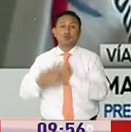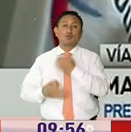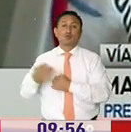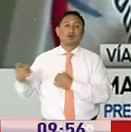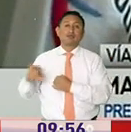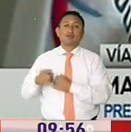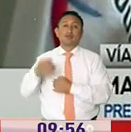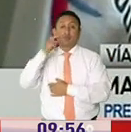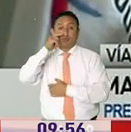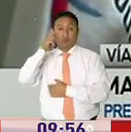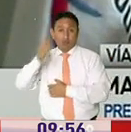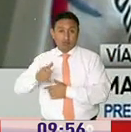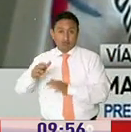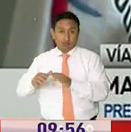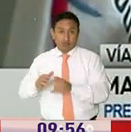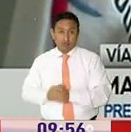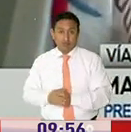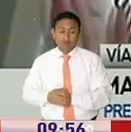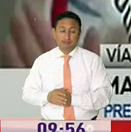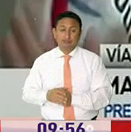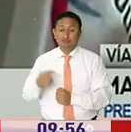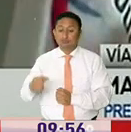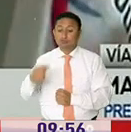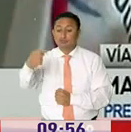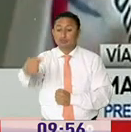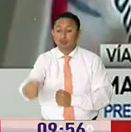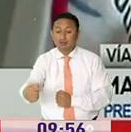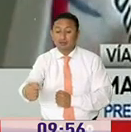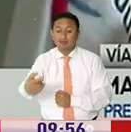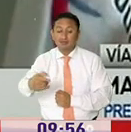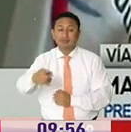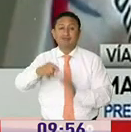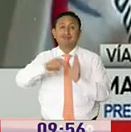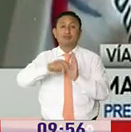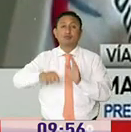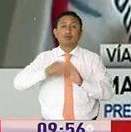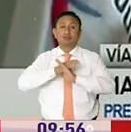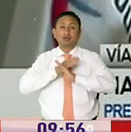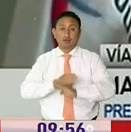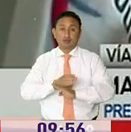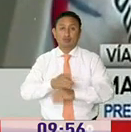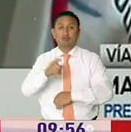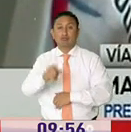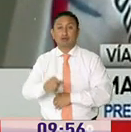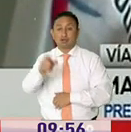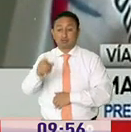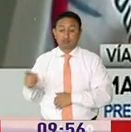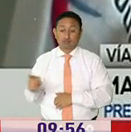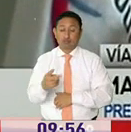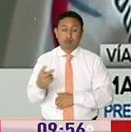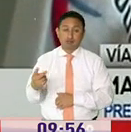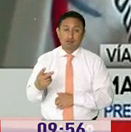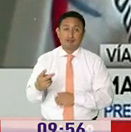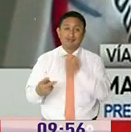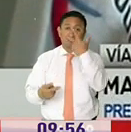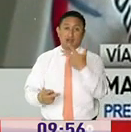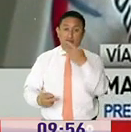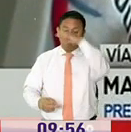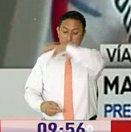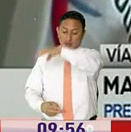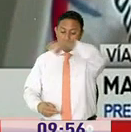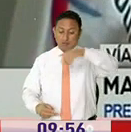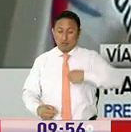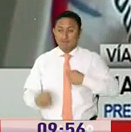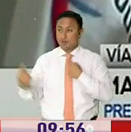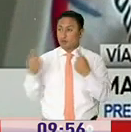juez con el fiscal, el secretario, y en sala diferenciada el defensor público o privado con su defendido. De